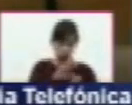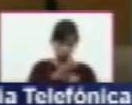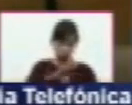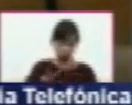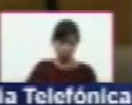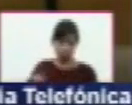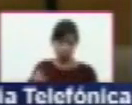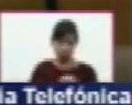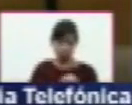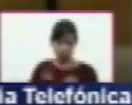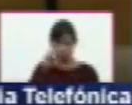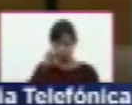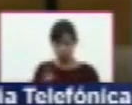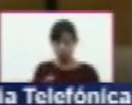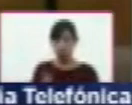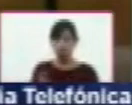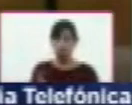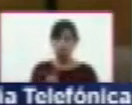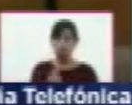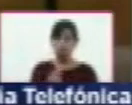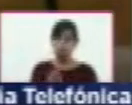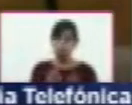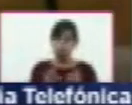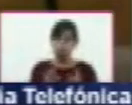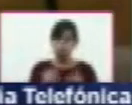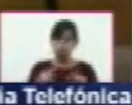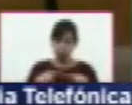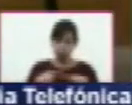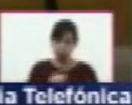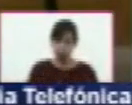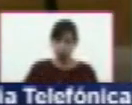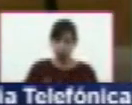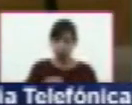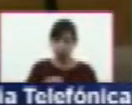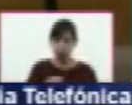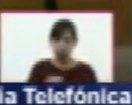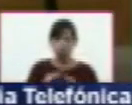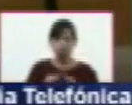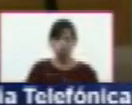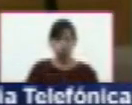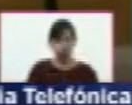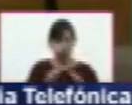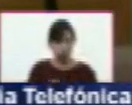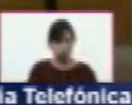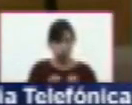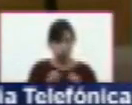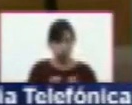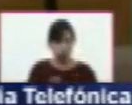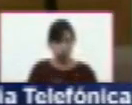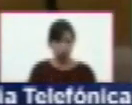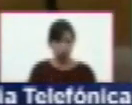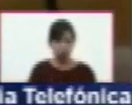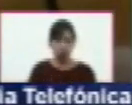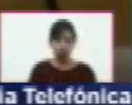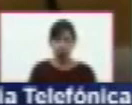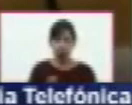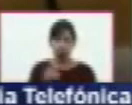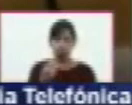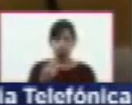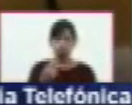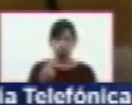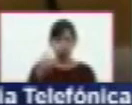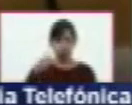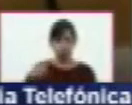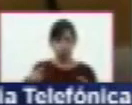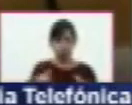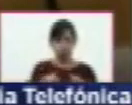Secretaría Ejecutiva por una cuestión, dándole la vía de información por transparencia. Esta no fue entregada de